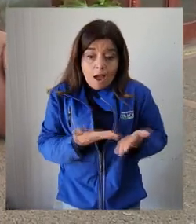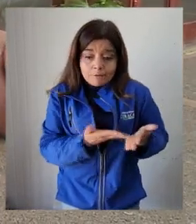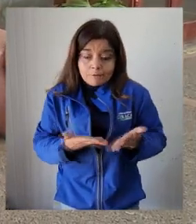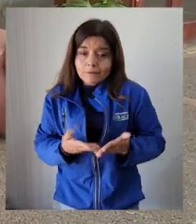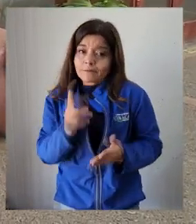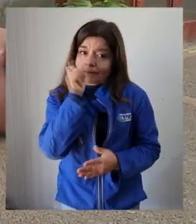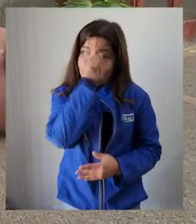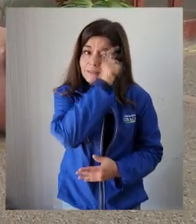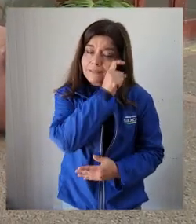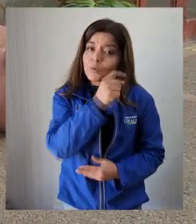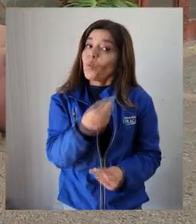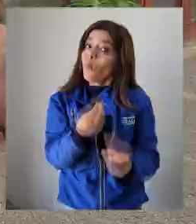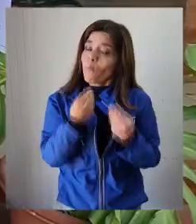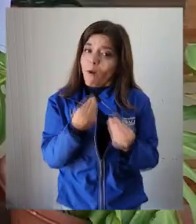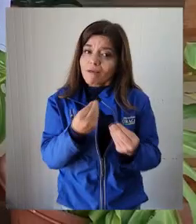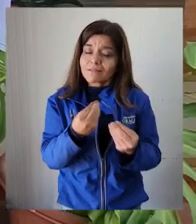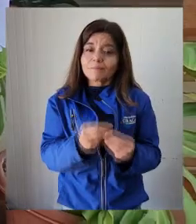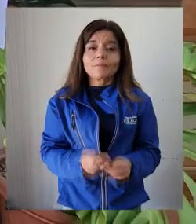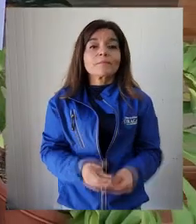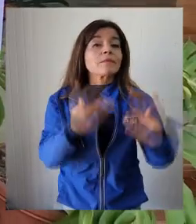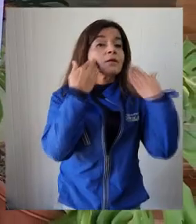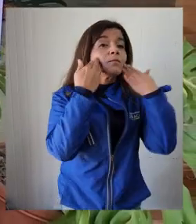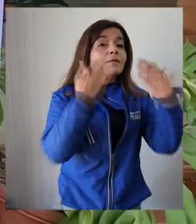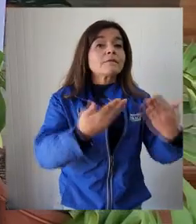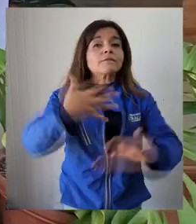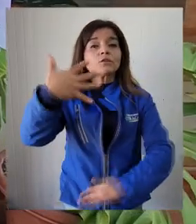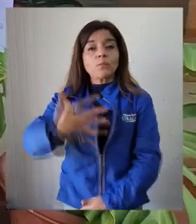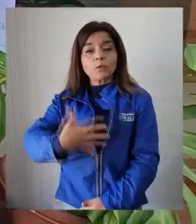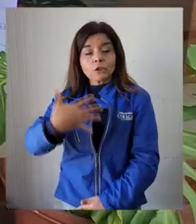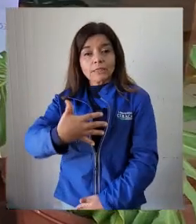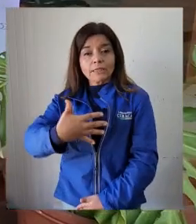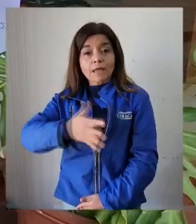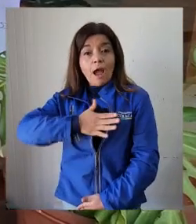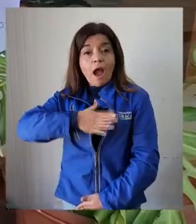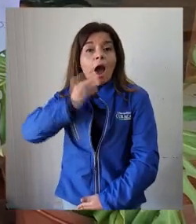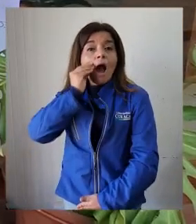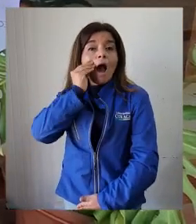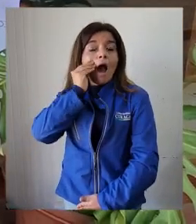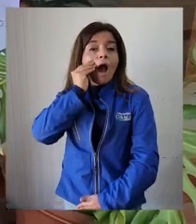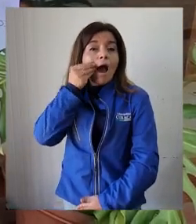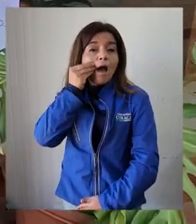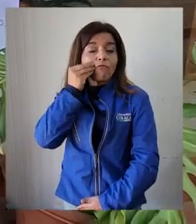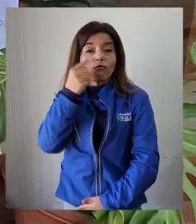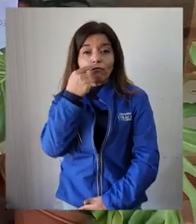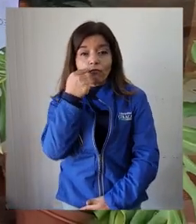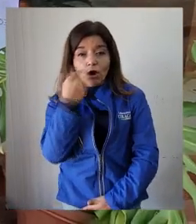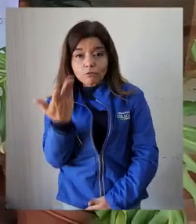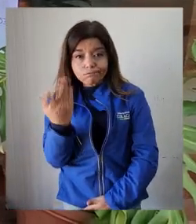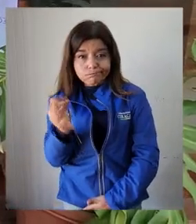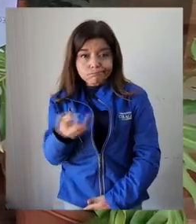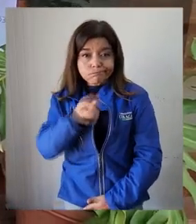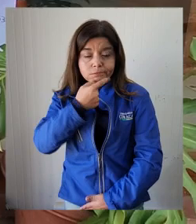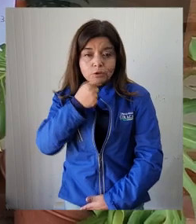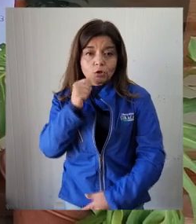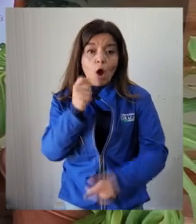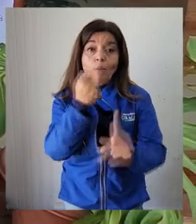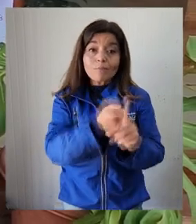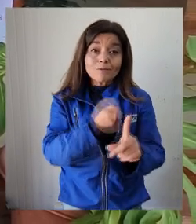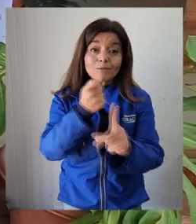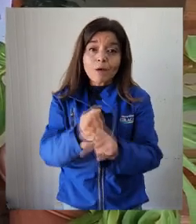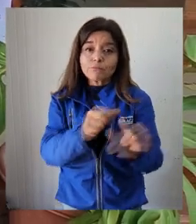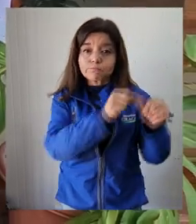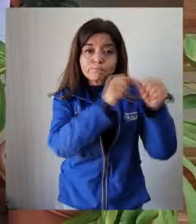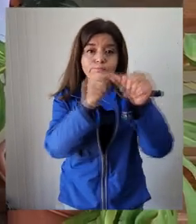que vivimos, pero fabulosa. Es un beneficio importante porque mi abuela, ella es la que lo toma, lo consume mes a mes y